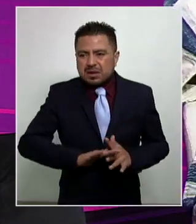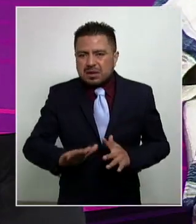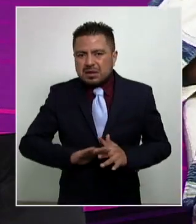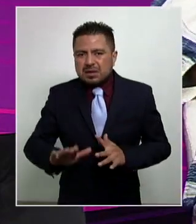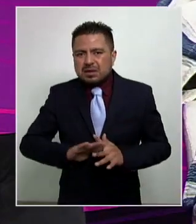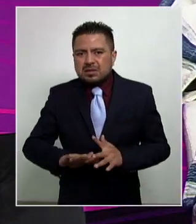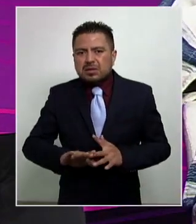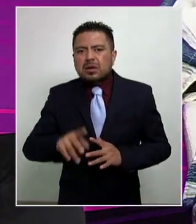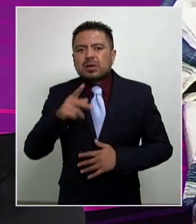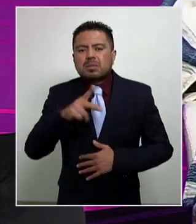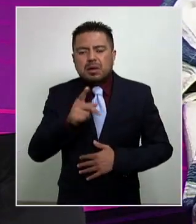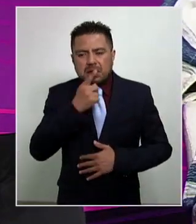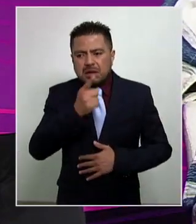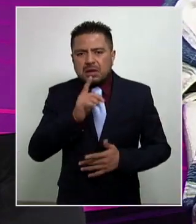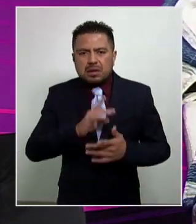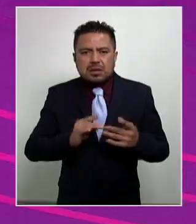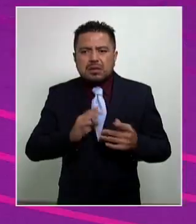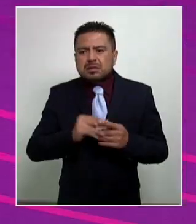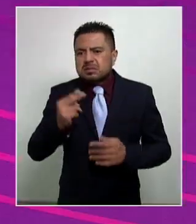Es decir,